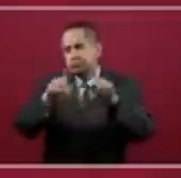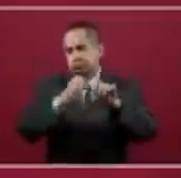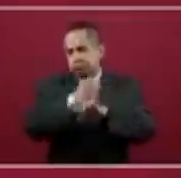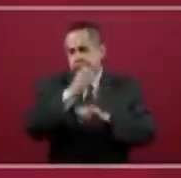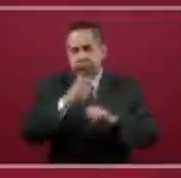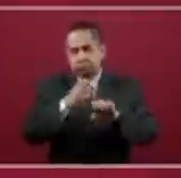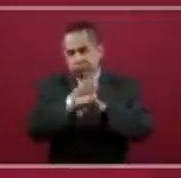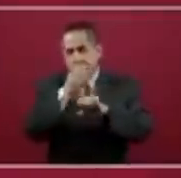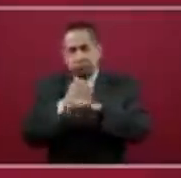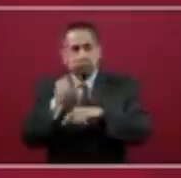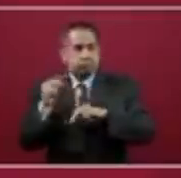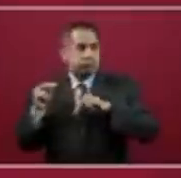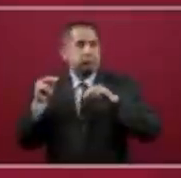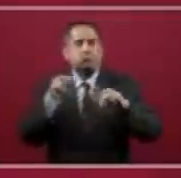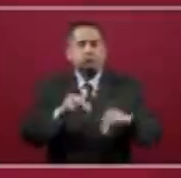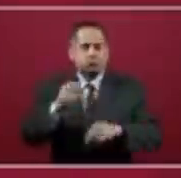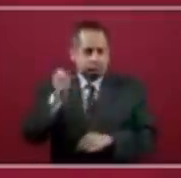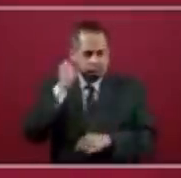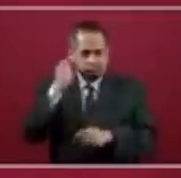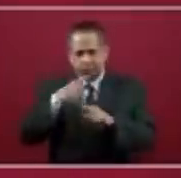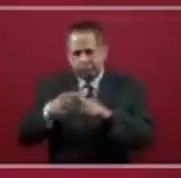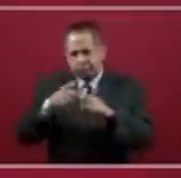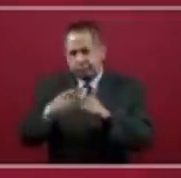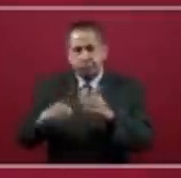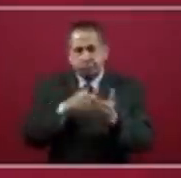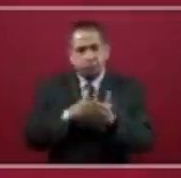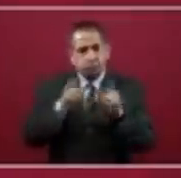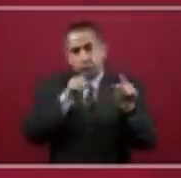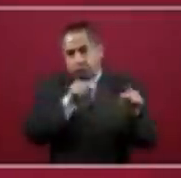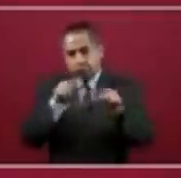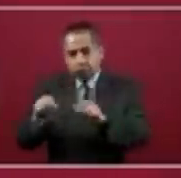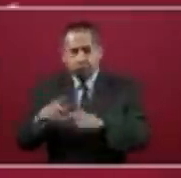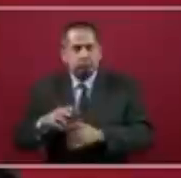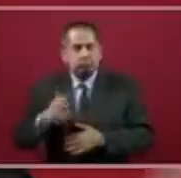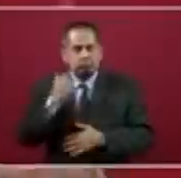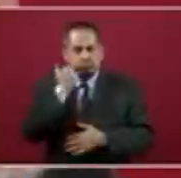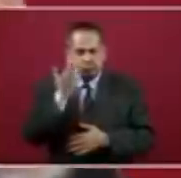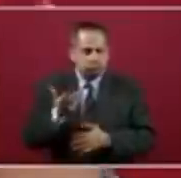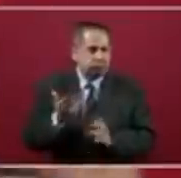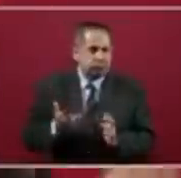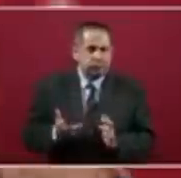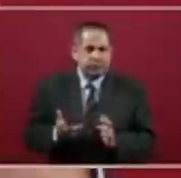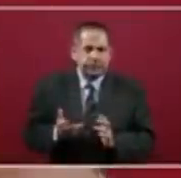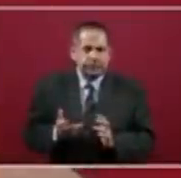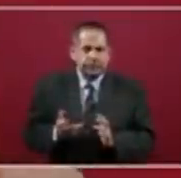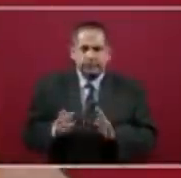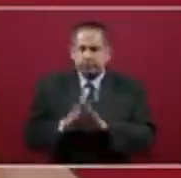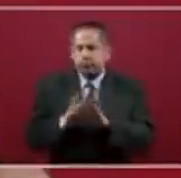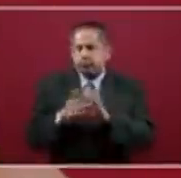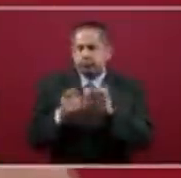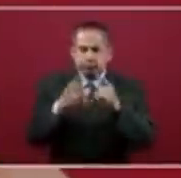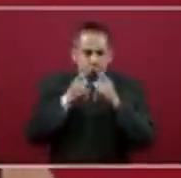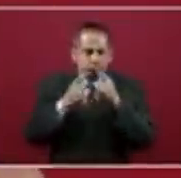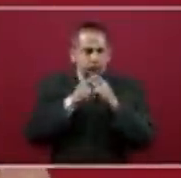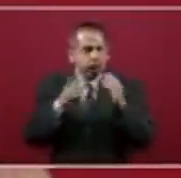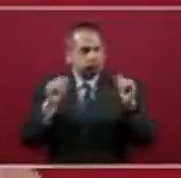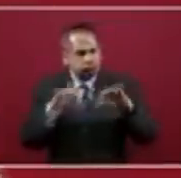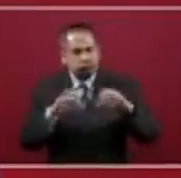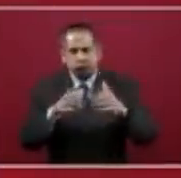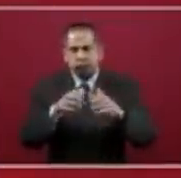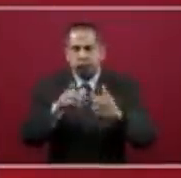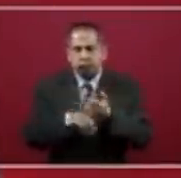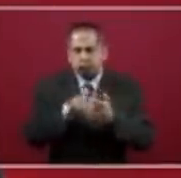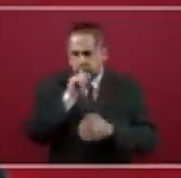los estados, de las regiones, que quieren que este encuentro se dé